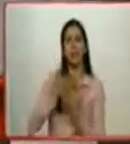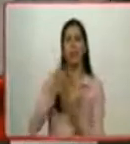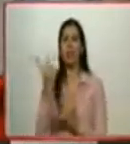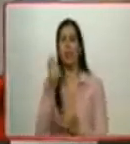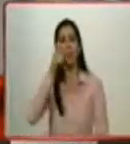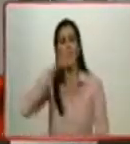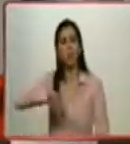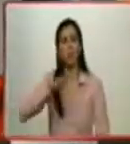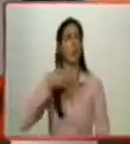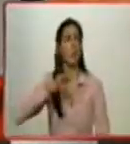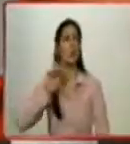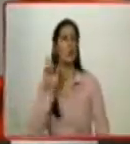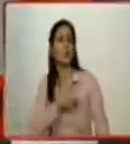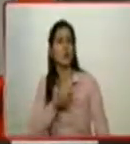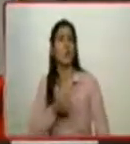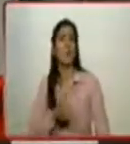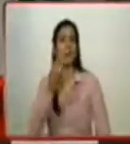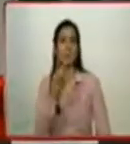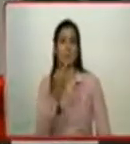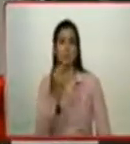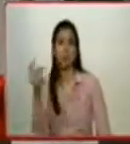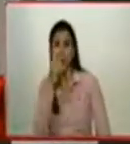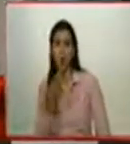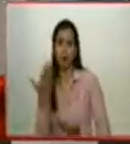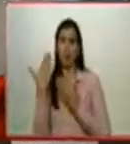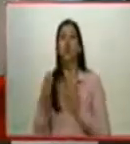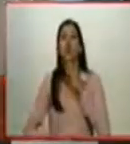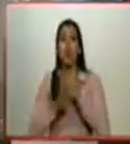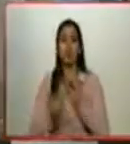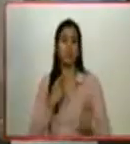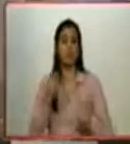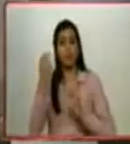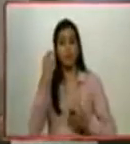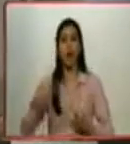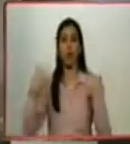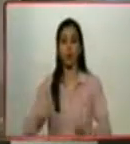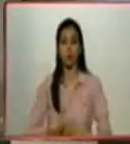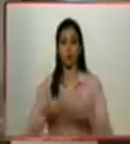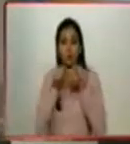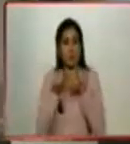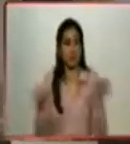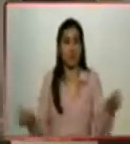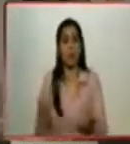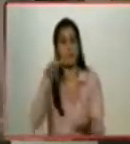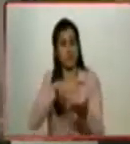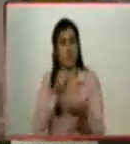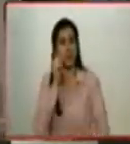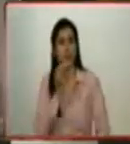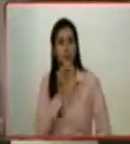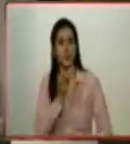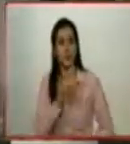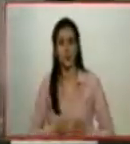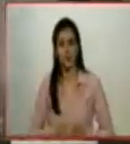de 200 años y que aún perdura en los corazones de los venezolanos. Desde el Estado Miranda, Carlos